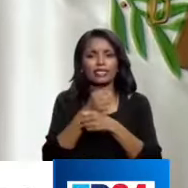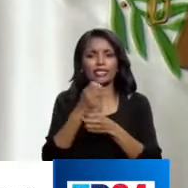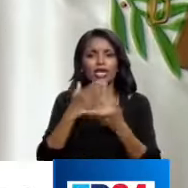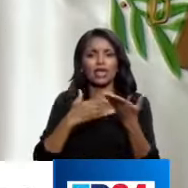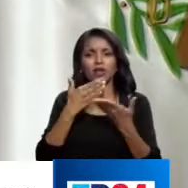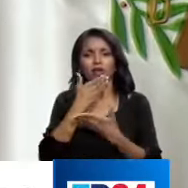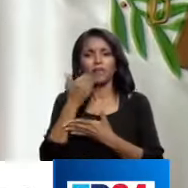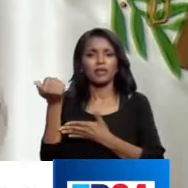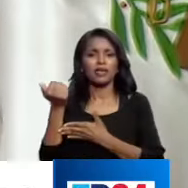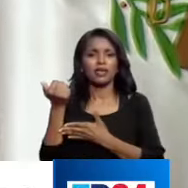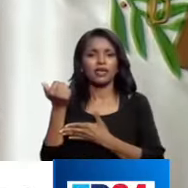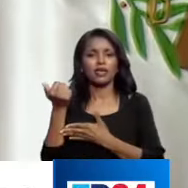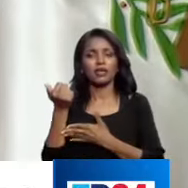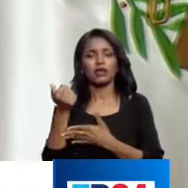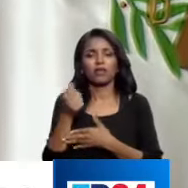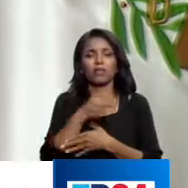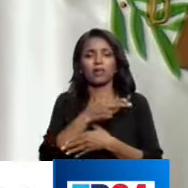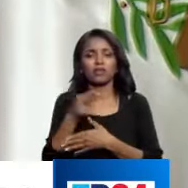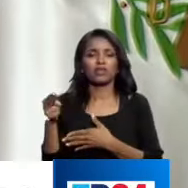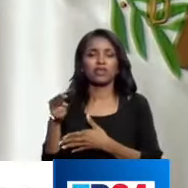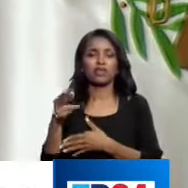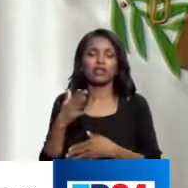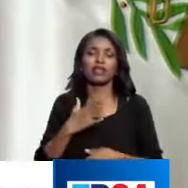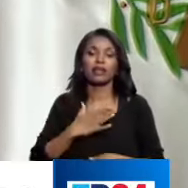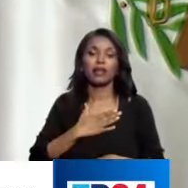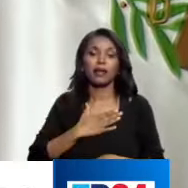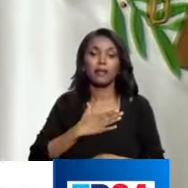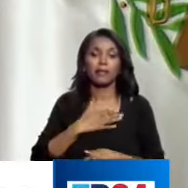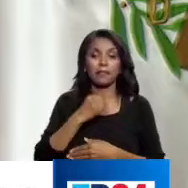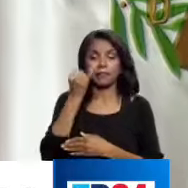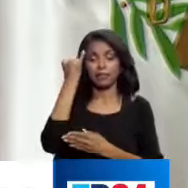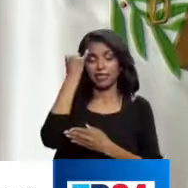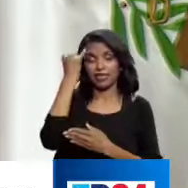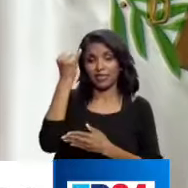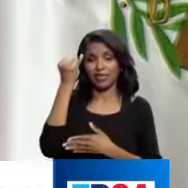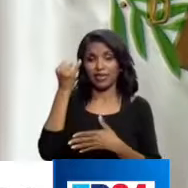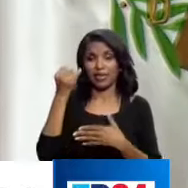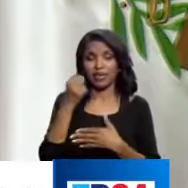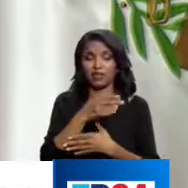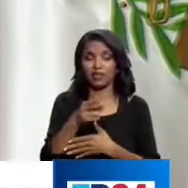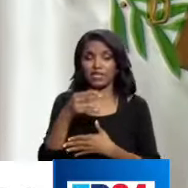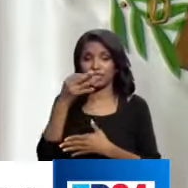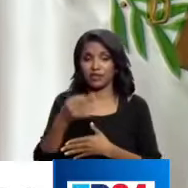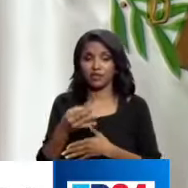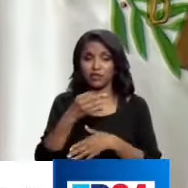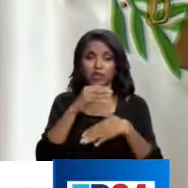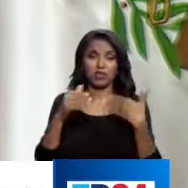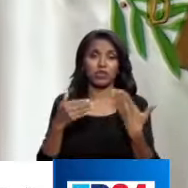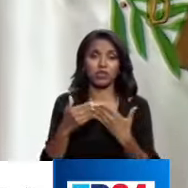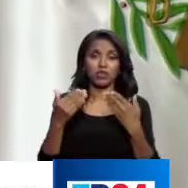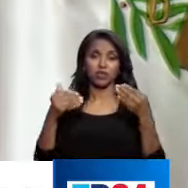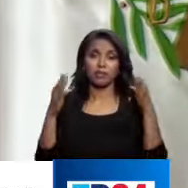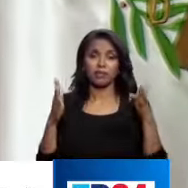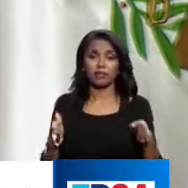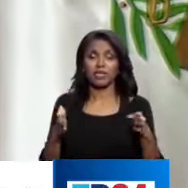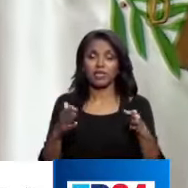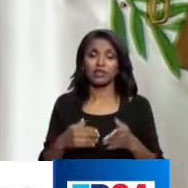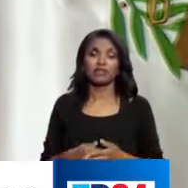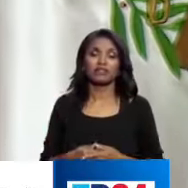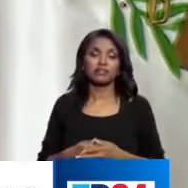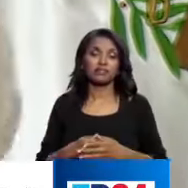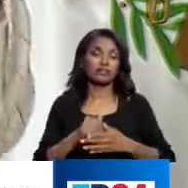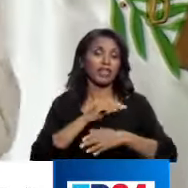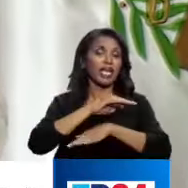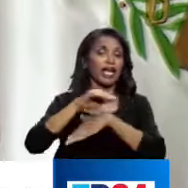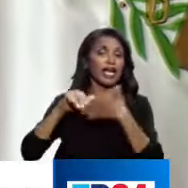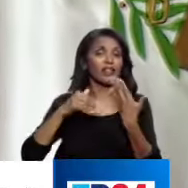necesidad de la vida digna. Y mi planteamiento es asegurarles a todos los panameños, a todas